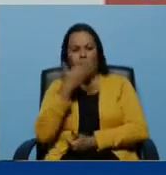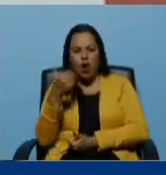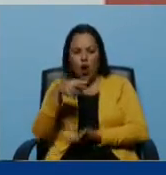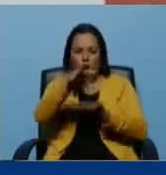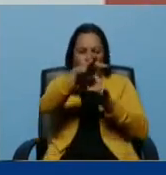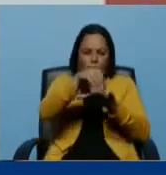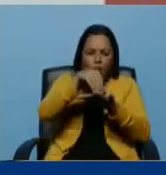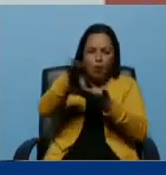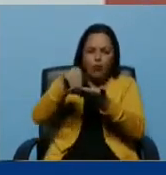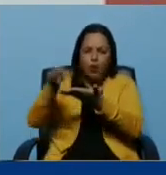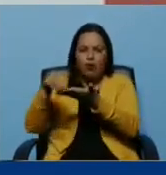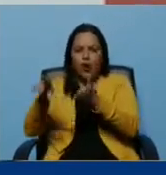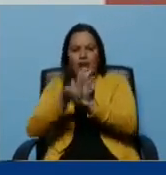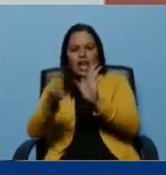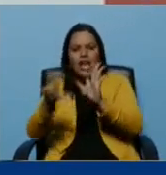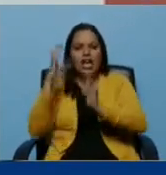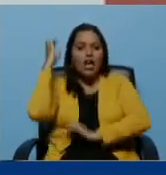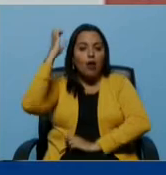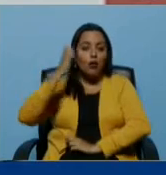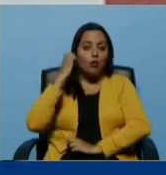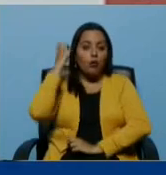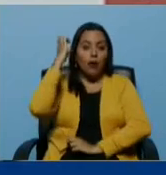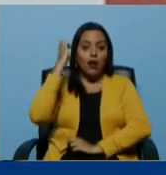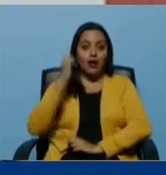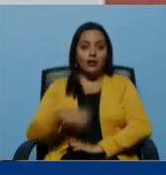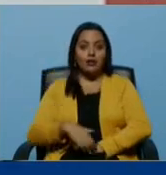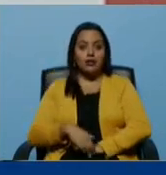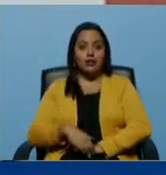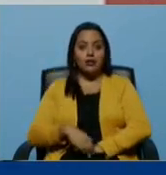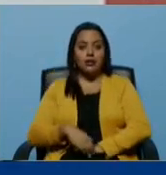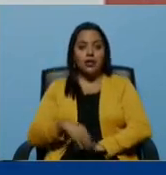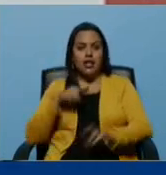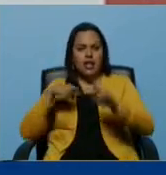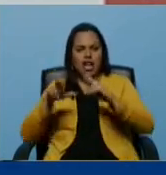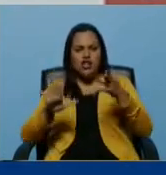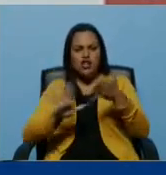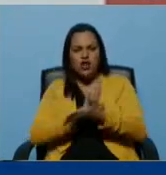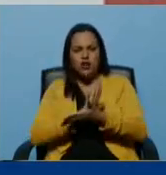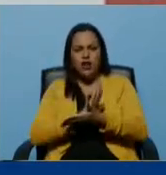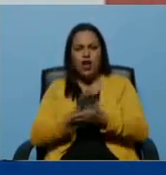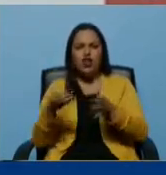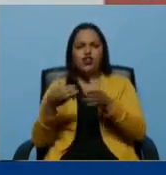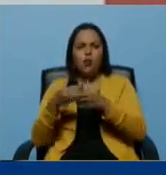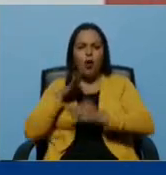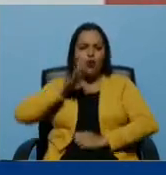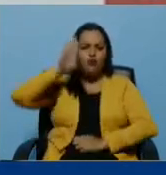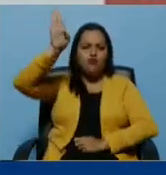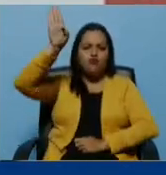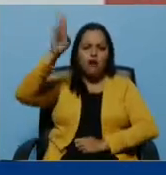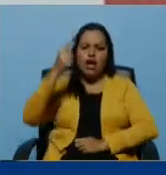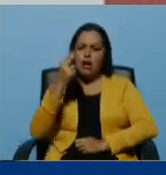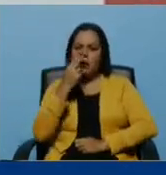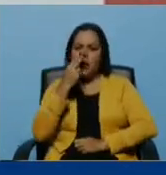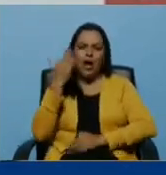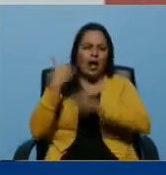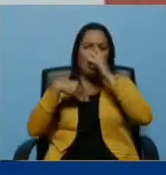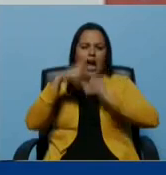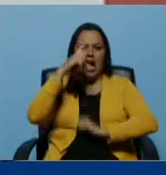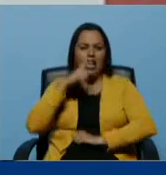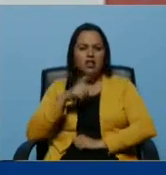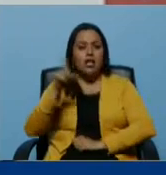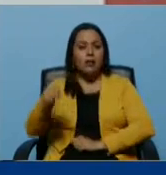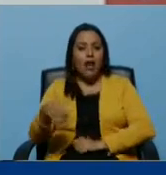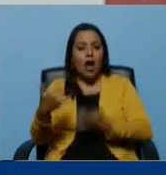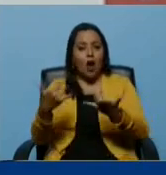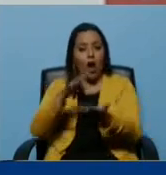leyes europeas en relación al fenómeno del nazismo y el fascismo, y los